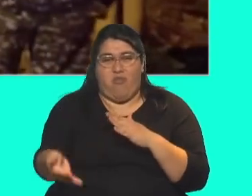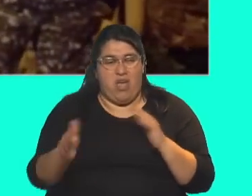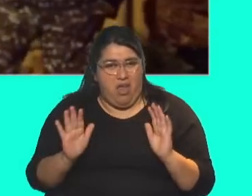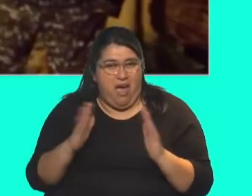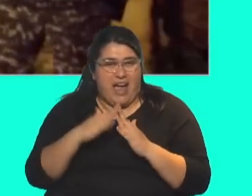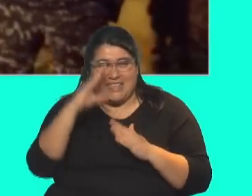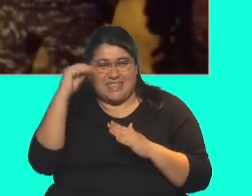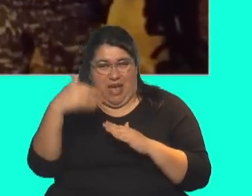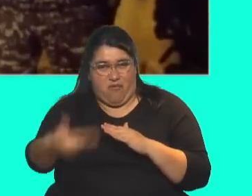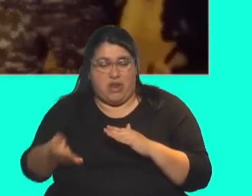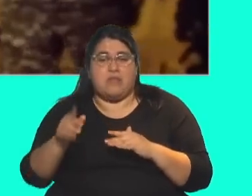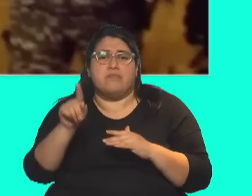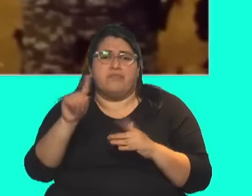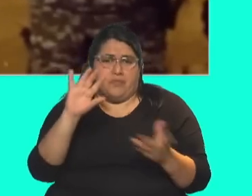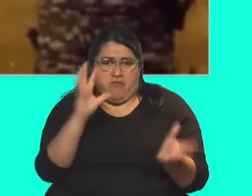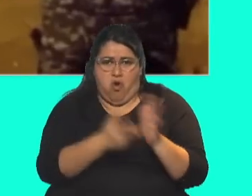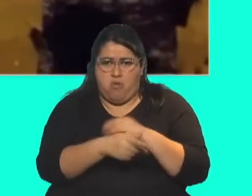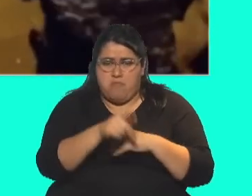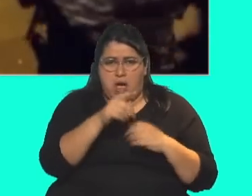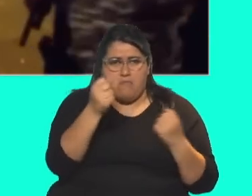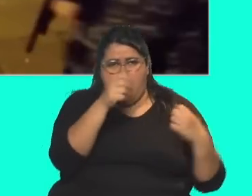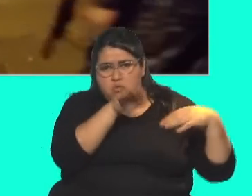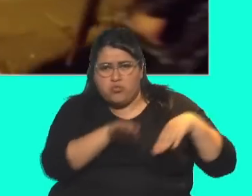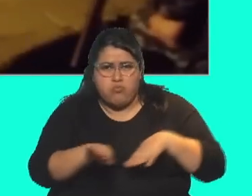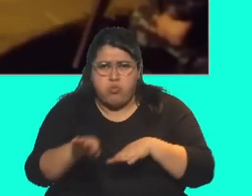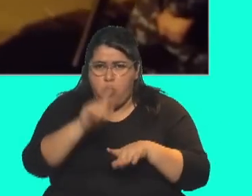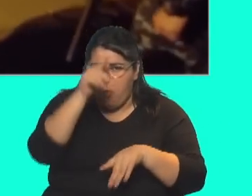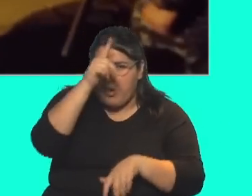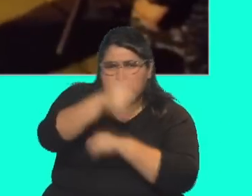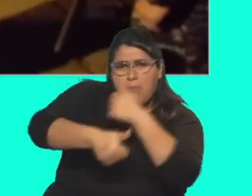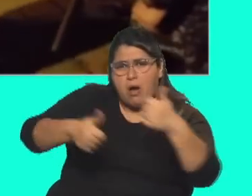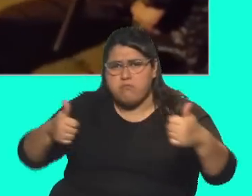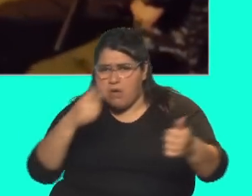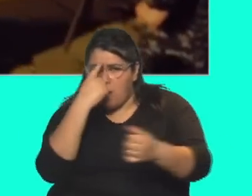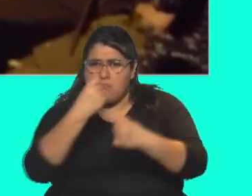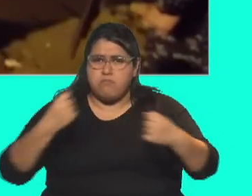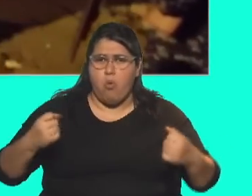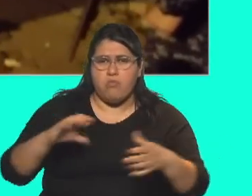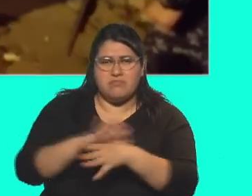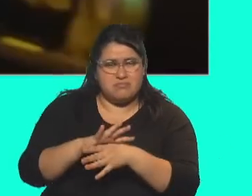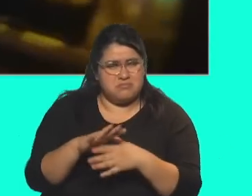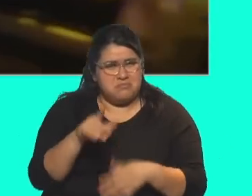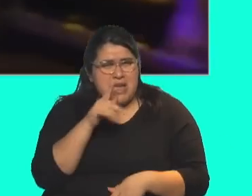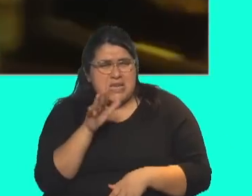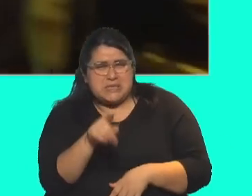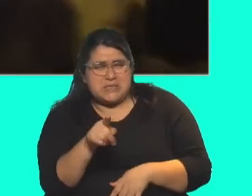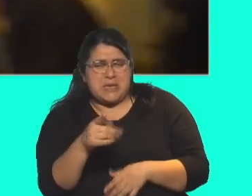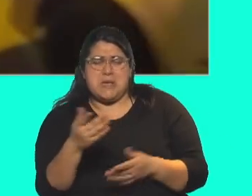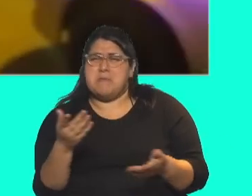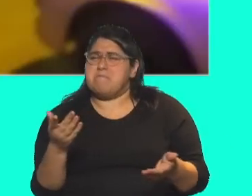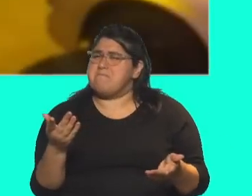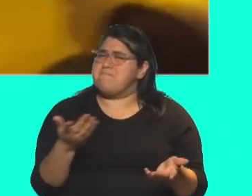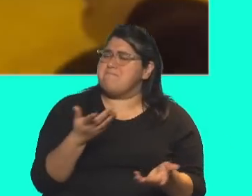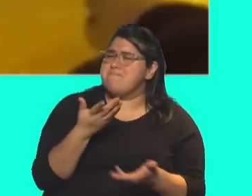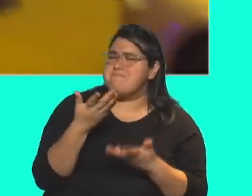operativo descomunal intimidatorio y así es el sistema con